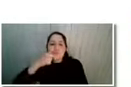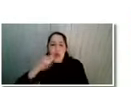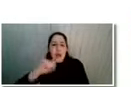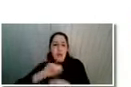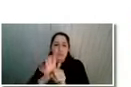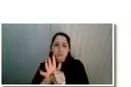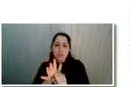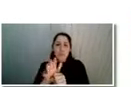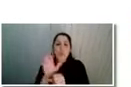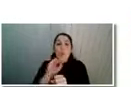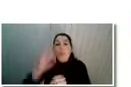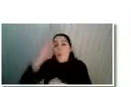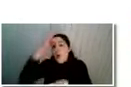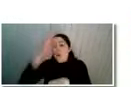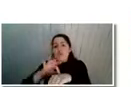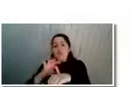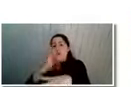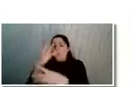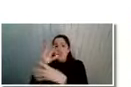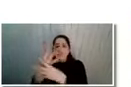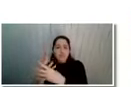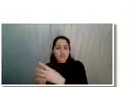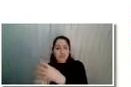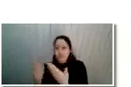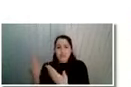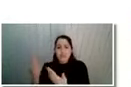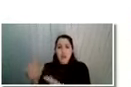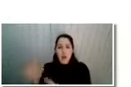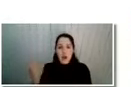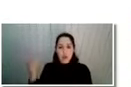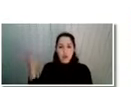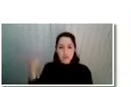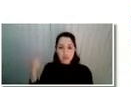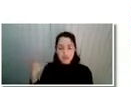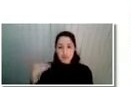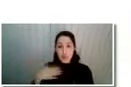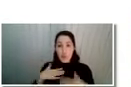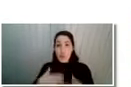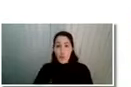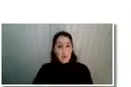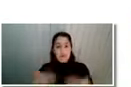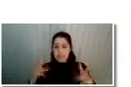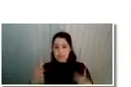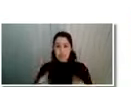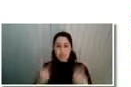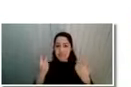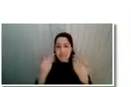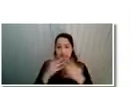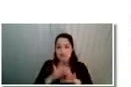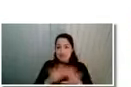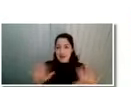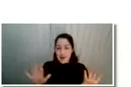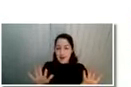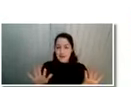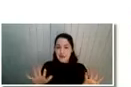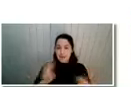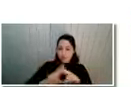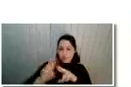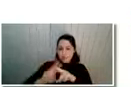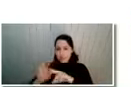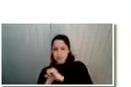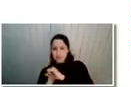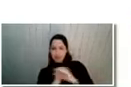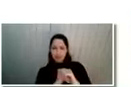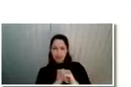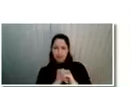el virus, pero su cuerpo ya respondió y ya generó mecanismos de defensa. El problema